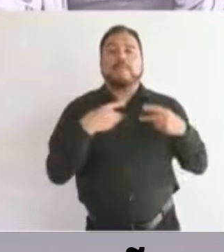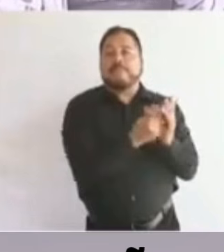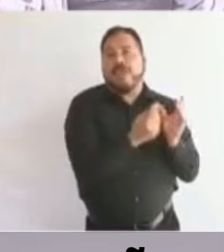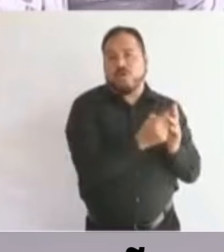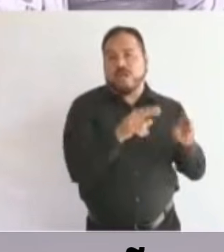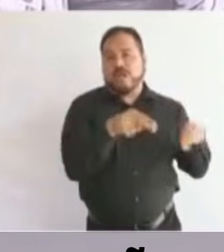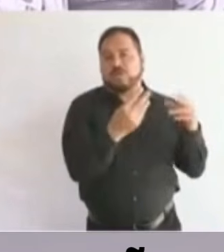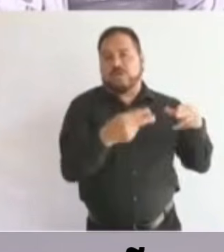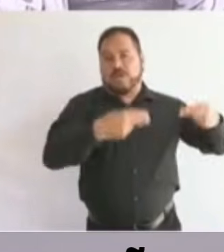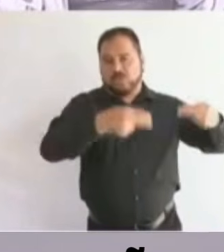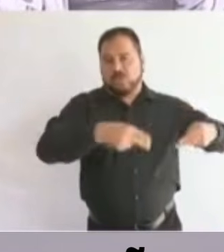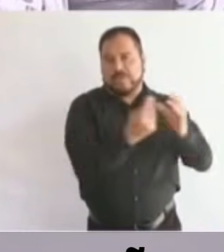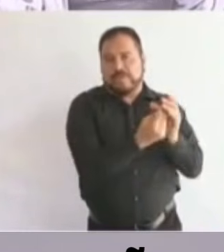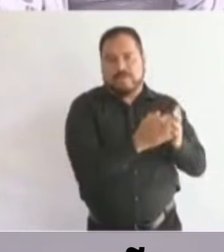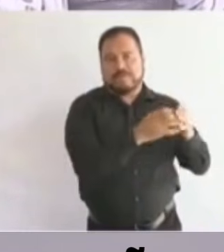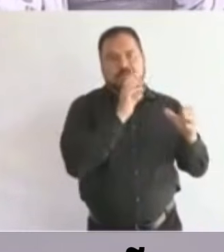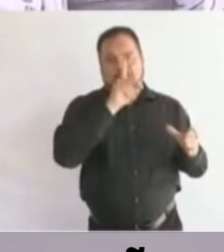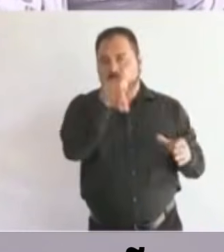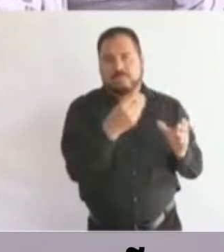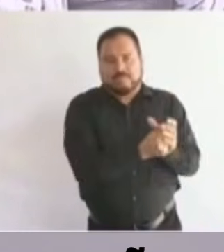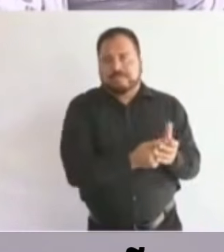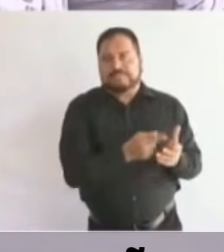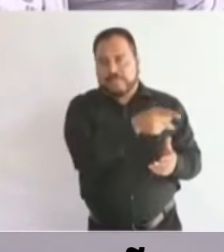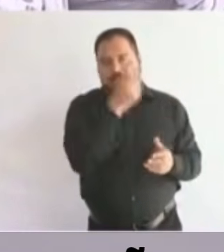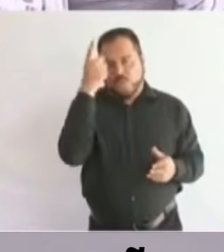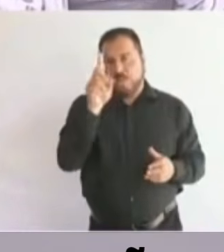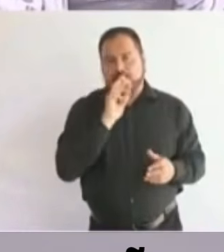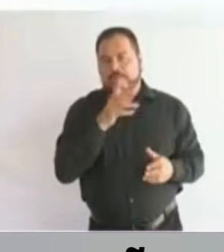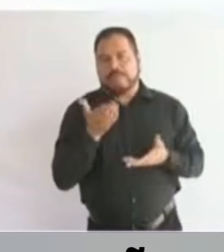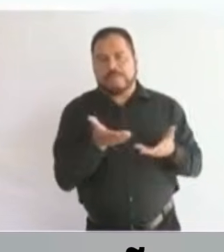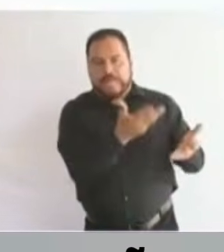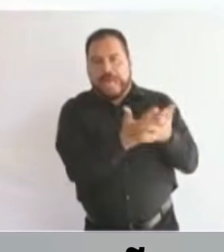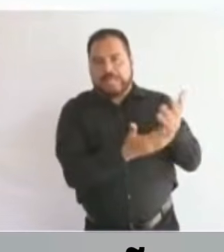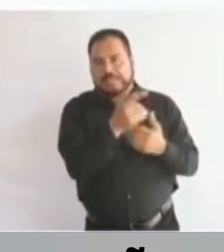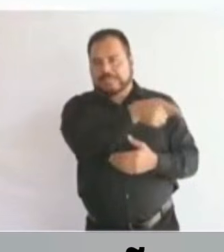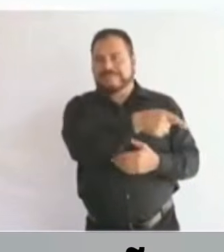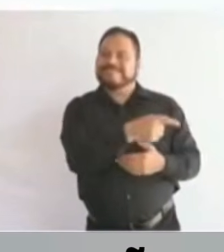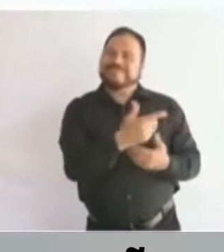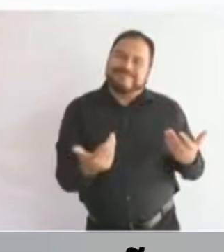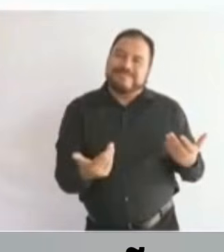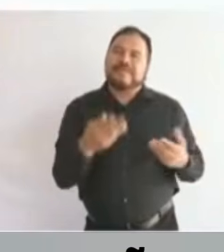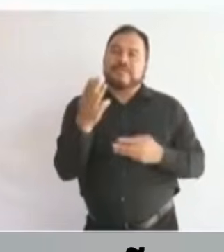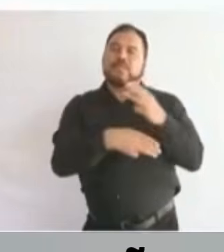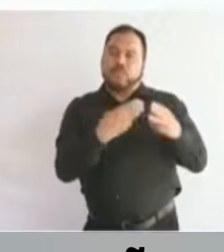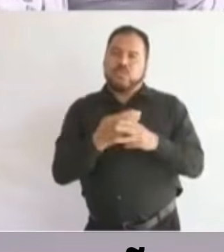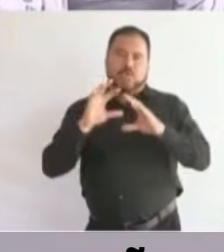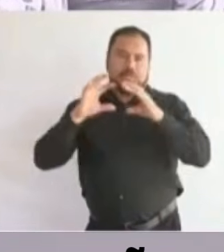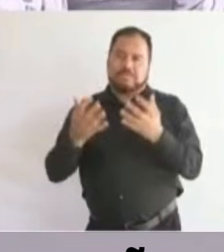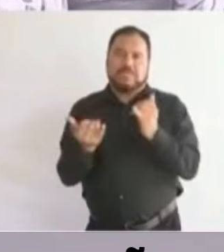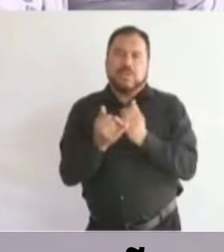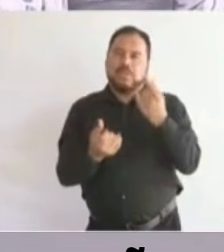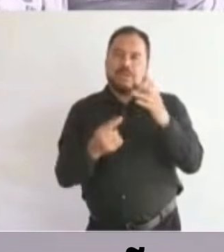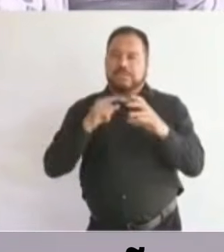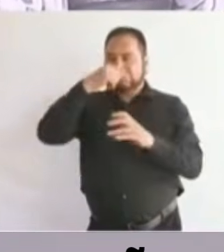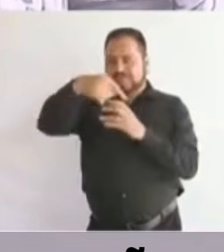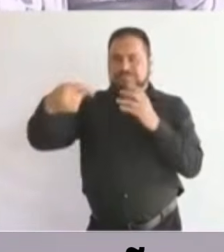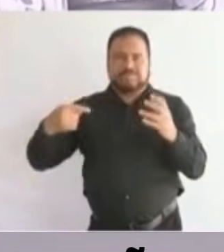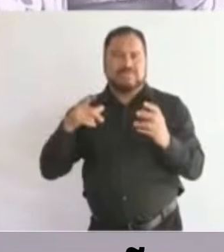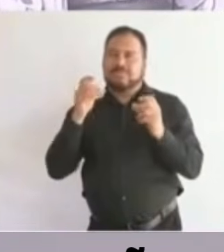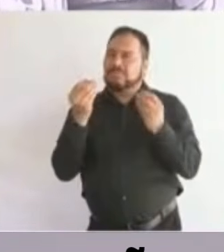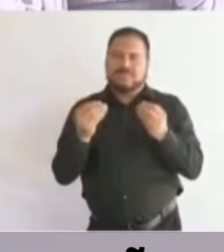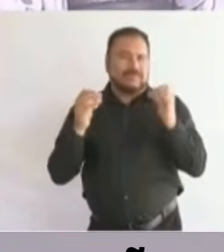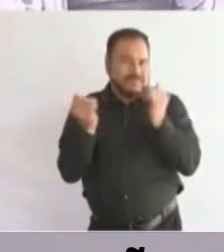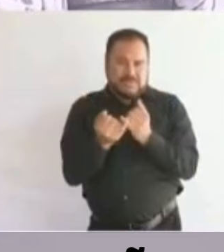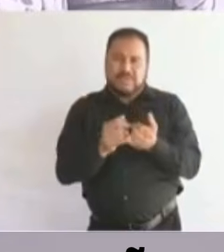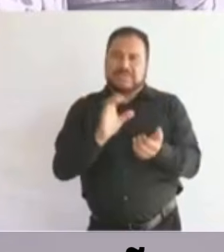que privatizar. En el mundo entero, en muchos lugares, se privatizó todo,